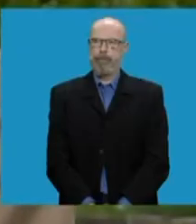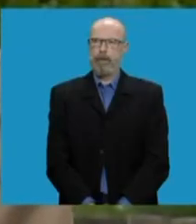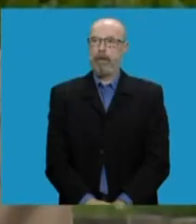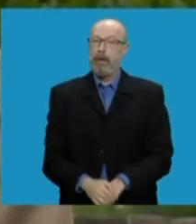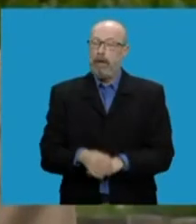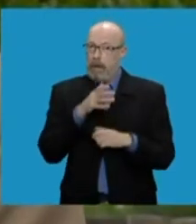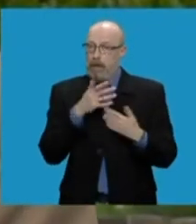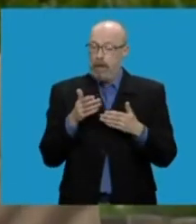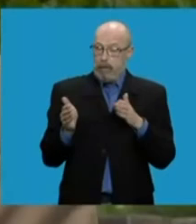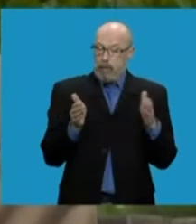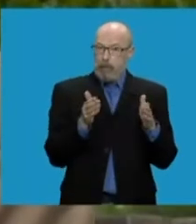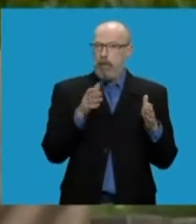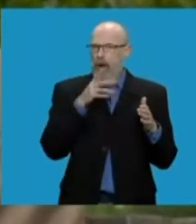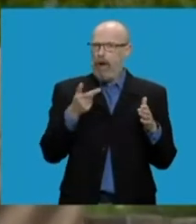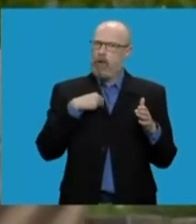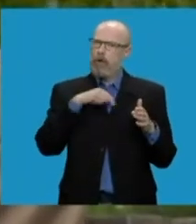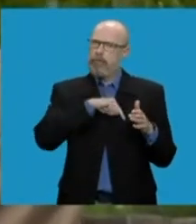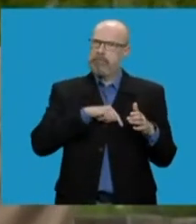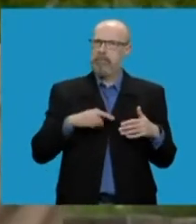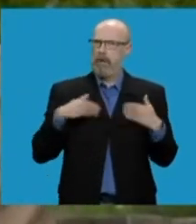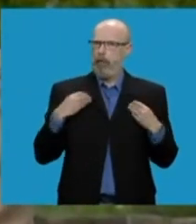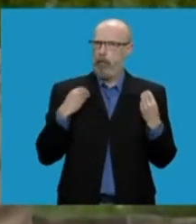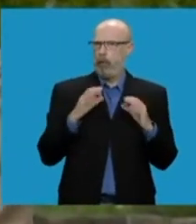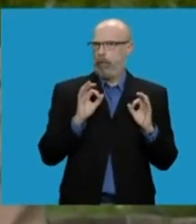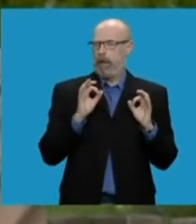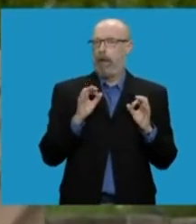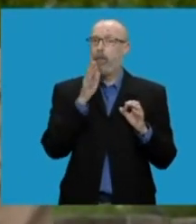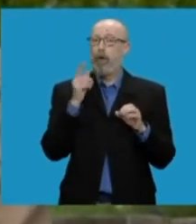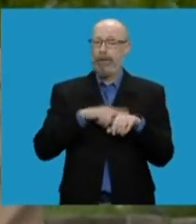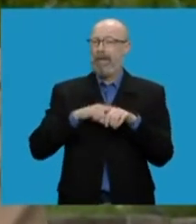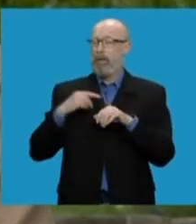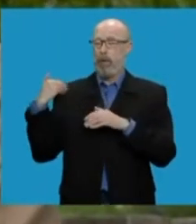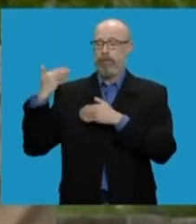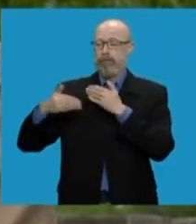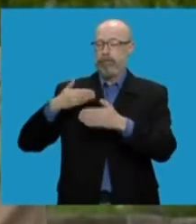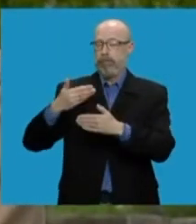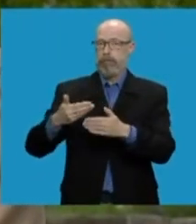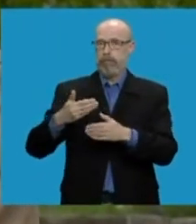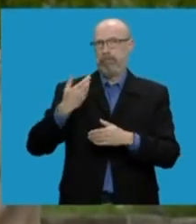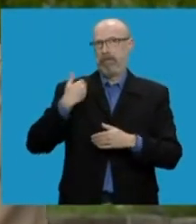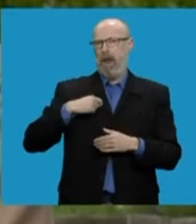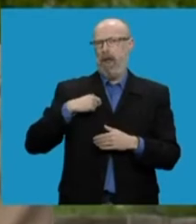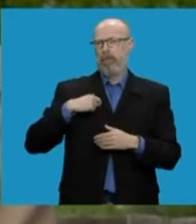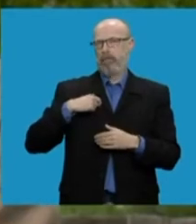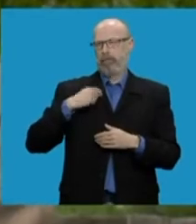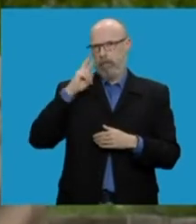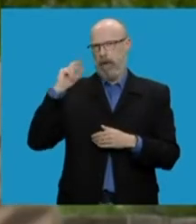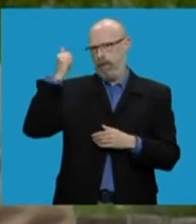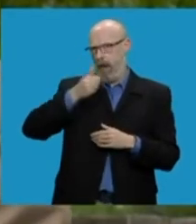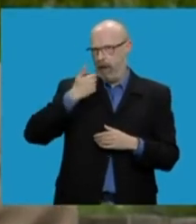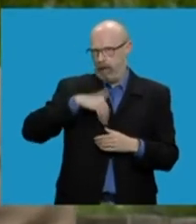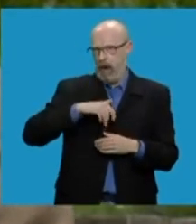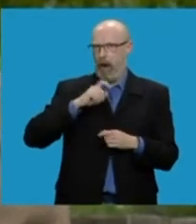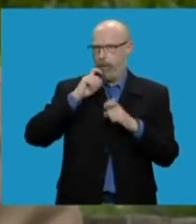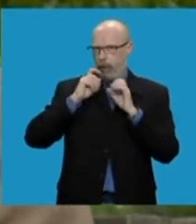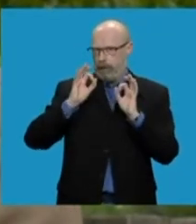Momento en el que disfruto especialmente, como dice Ramón Lobo, con el tiempo un periodista que ya tiene cierto bagaje aprende lo